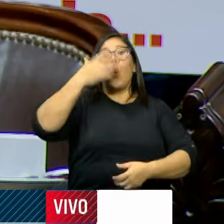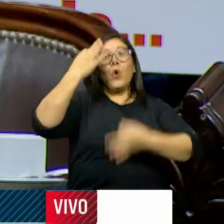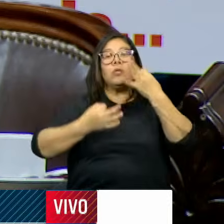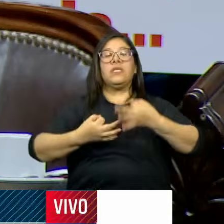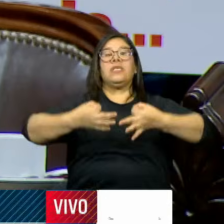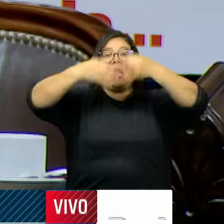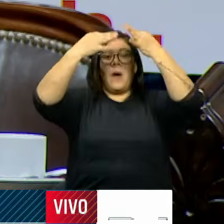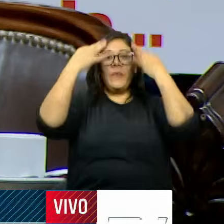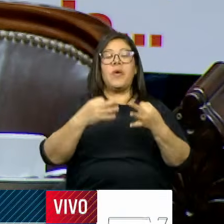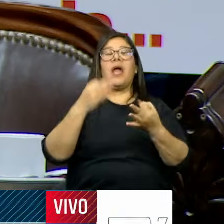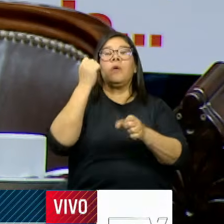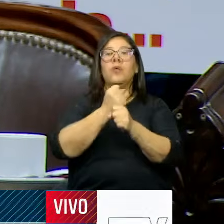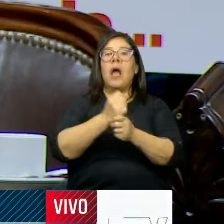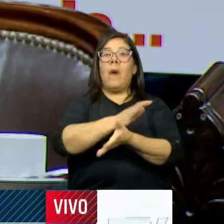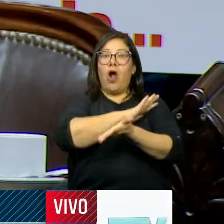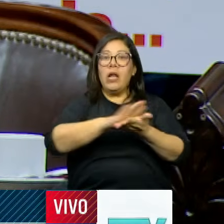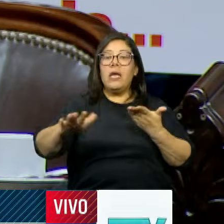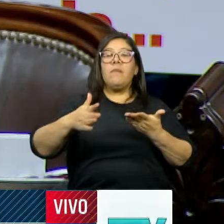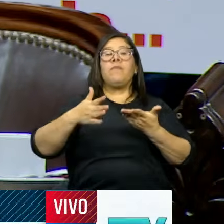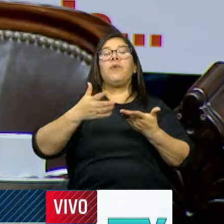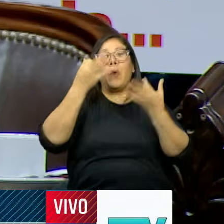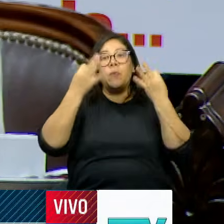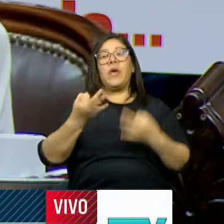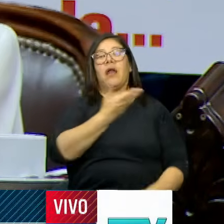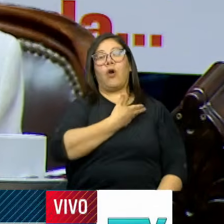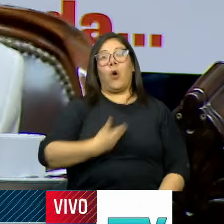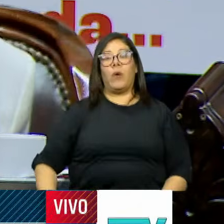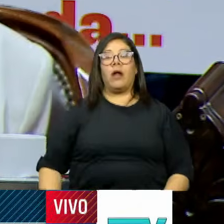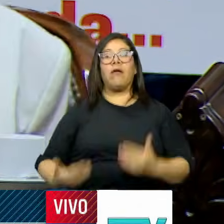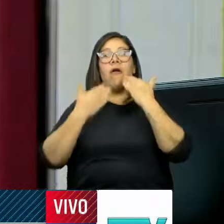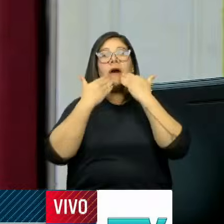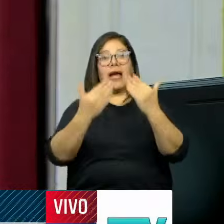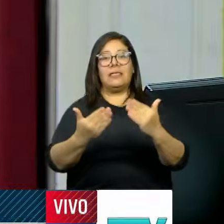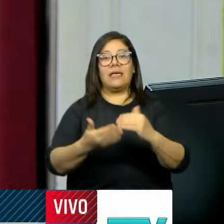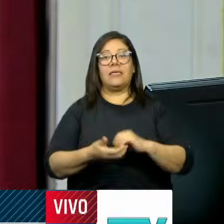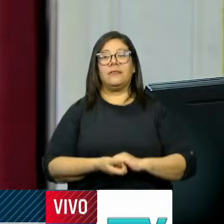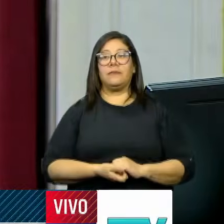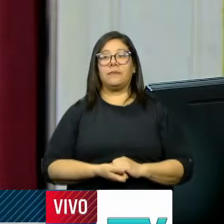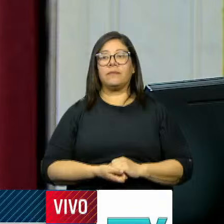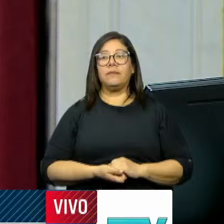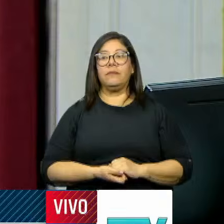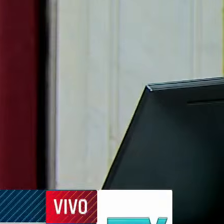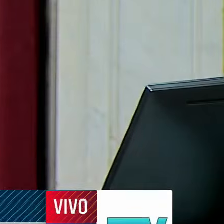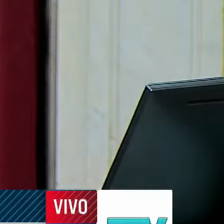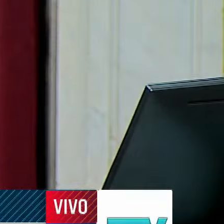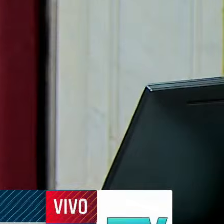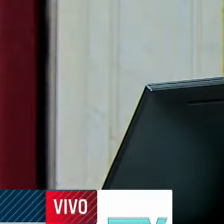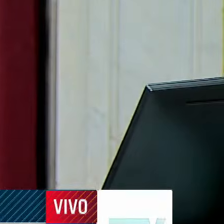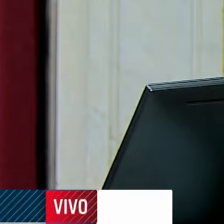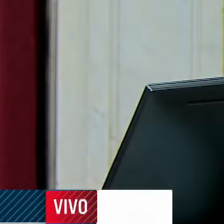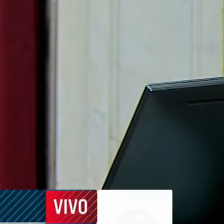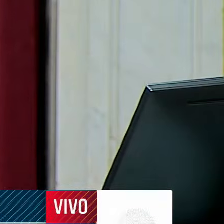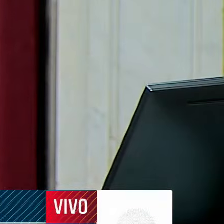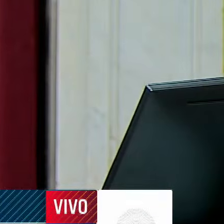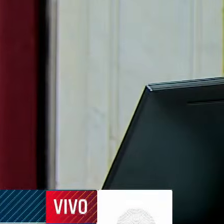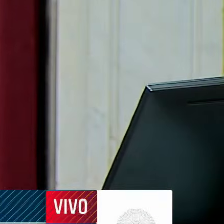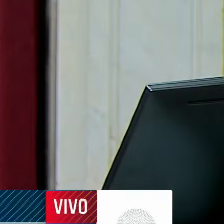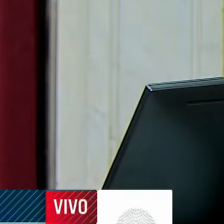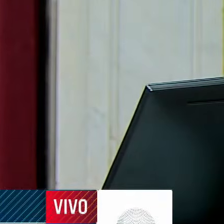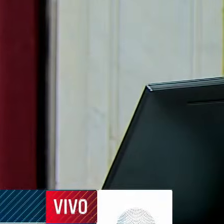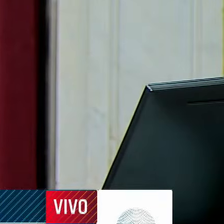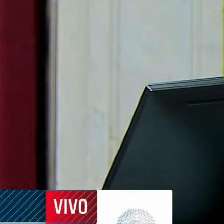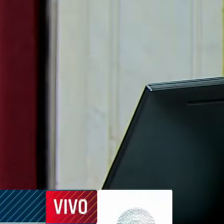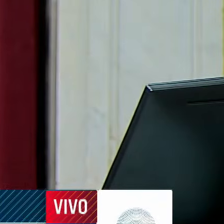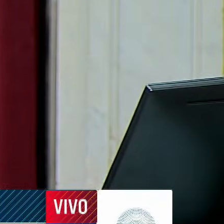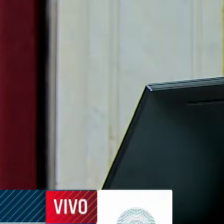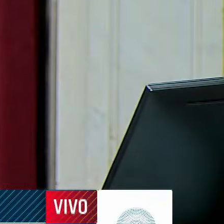hace transparencia en los gobiernos. Muchas gracias. Con la palabra pronunciada por los señores diputados, se